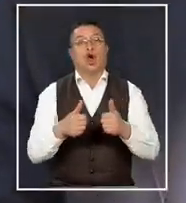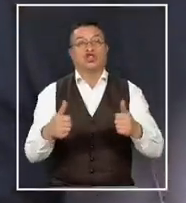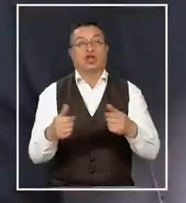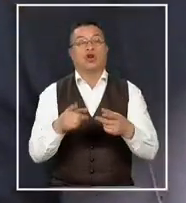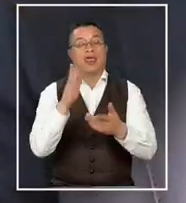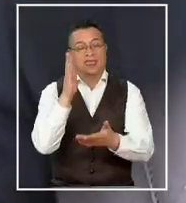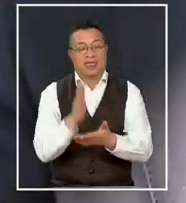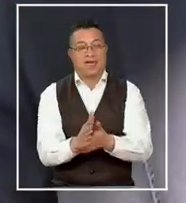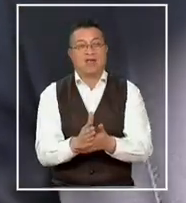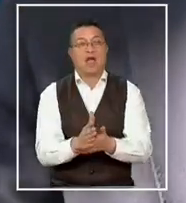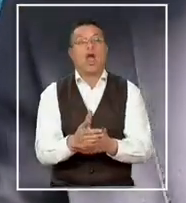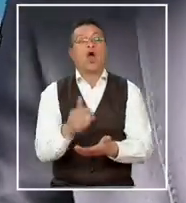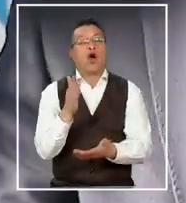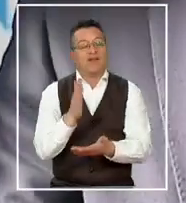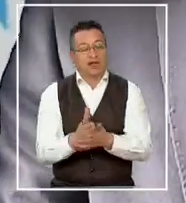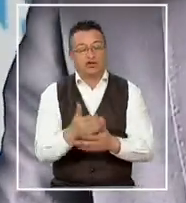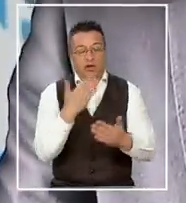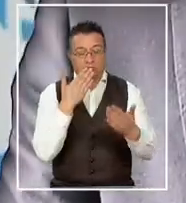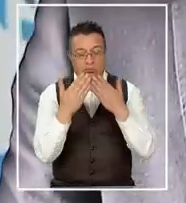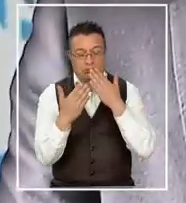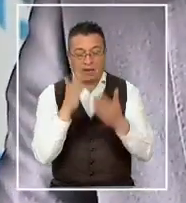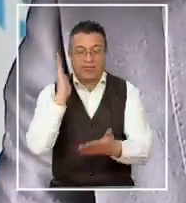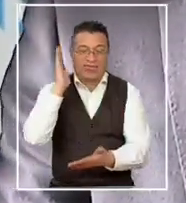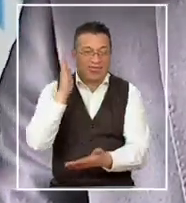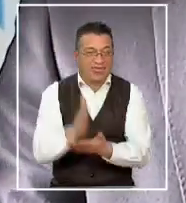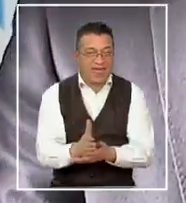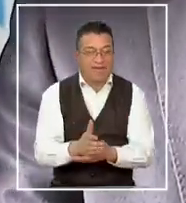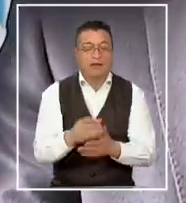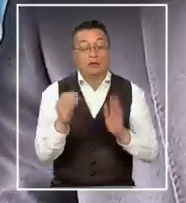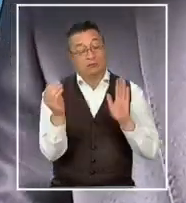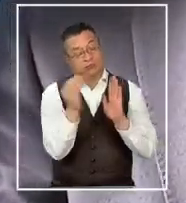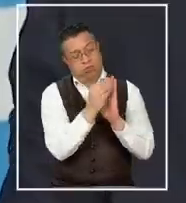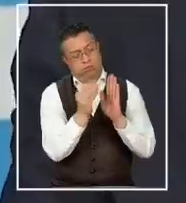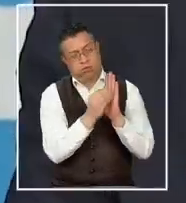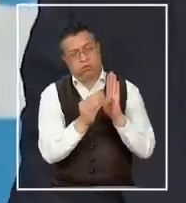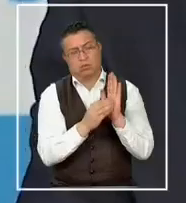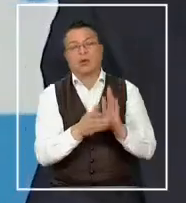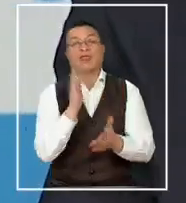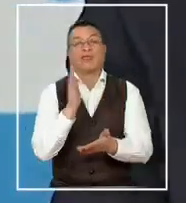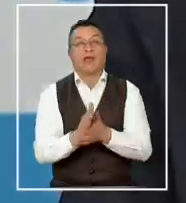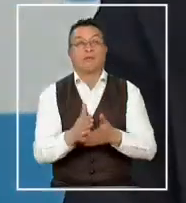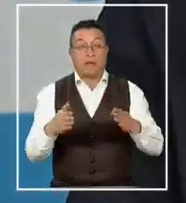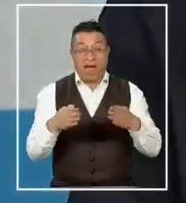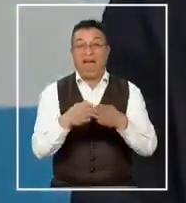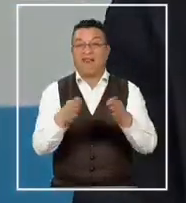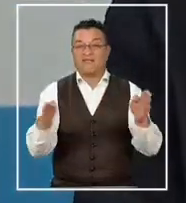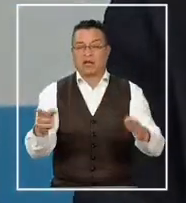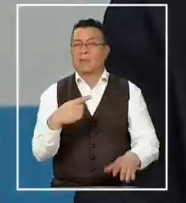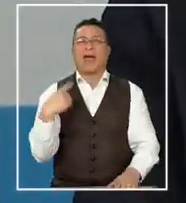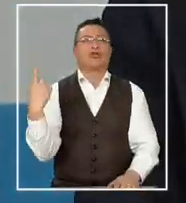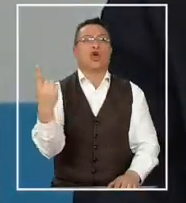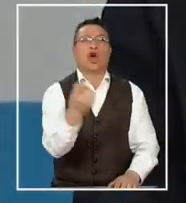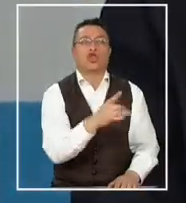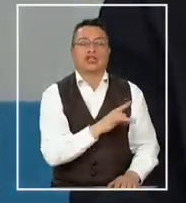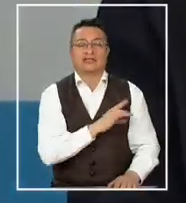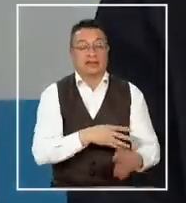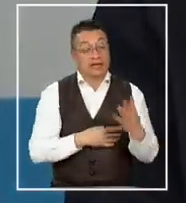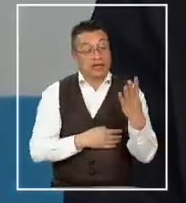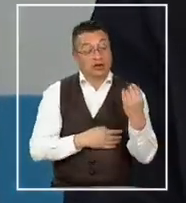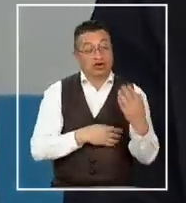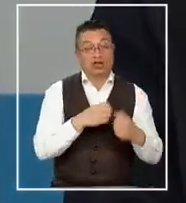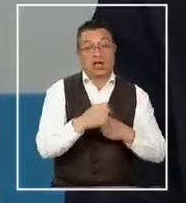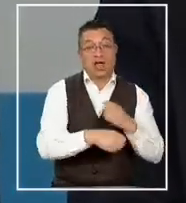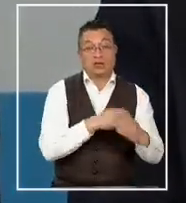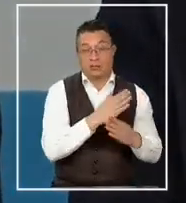la obligación de discutirlas, de contemplarlas. Las puertas están abiertas para todos los chilenos desde los 14